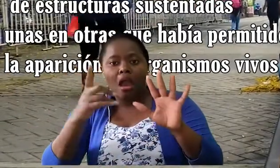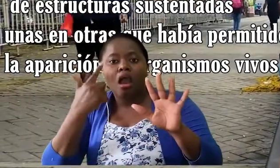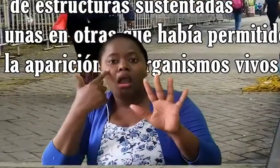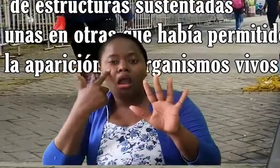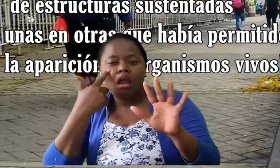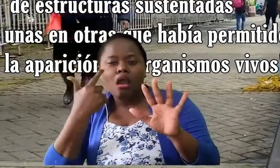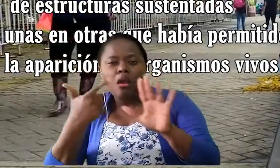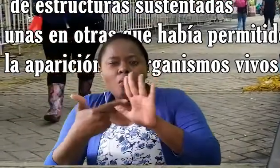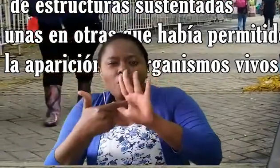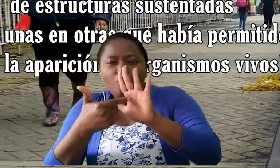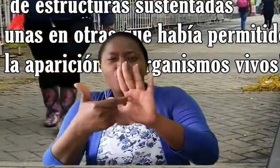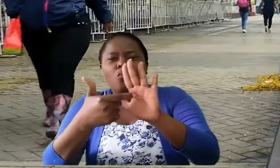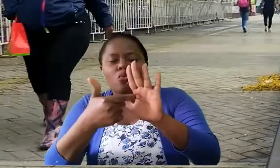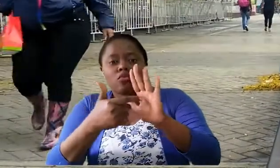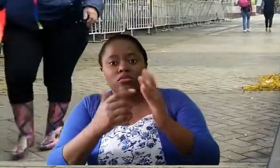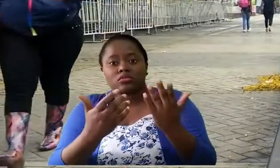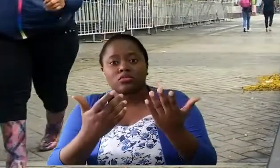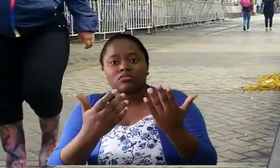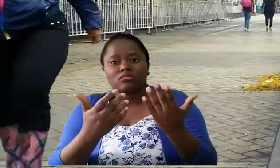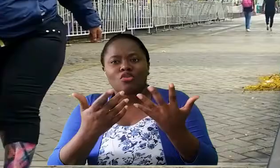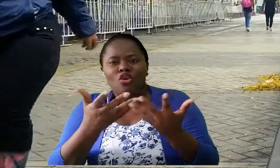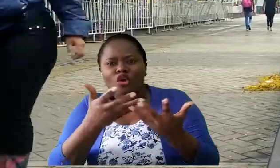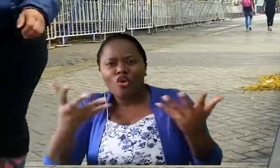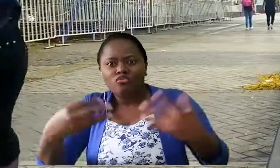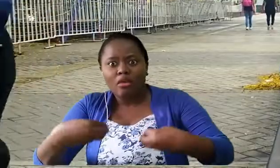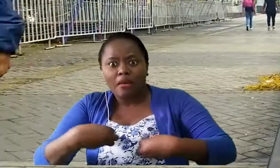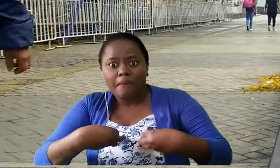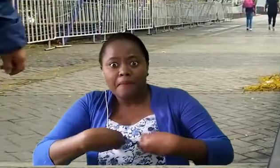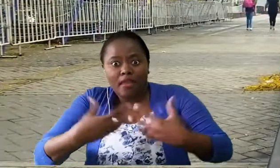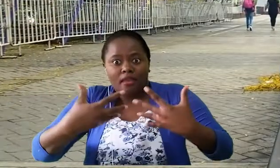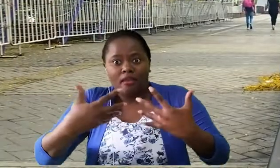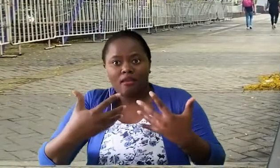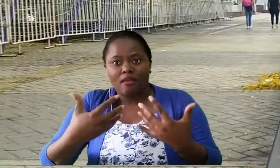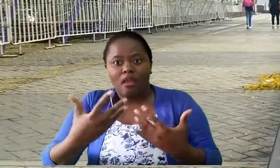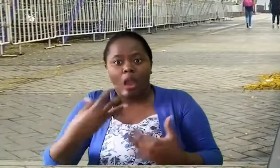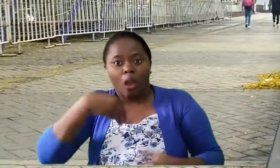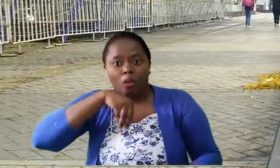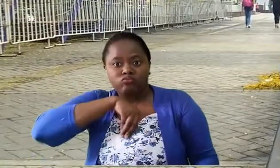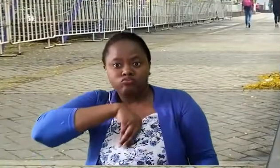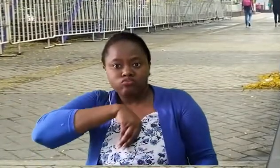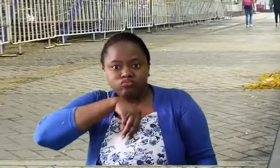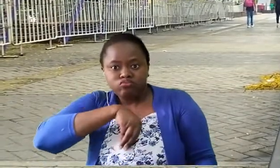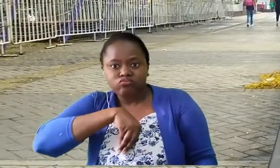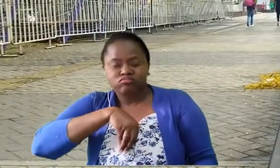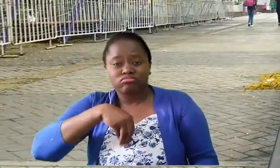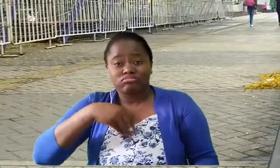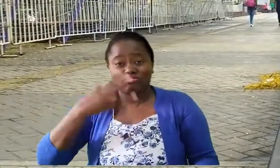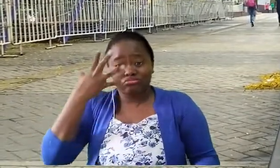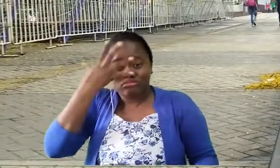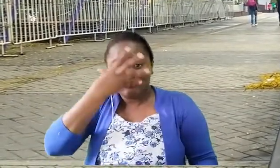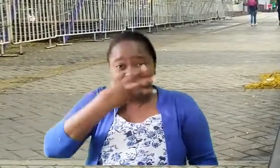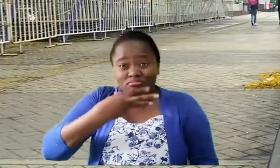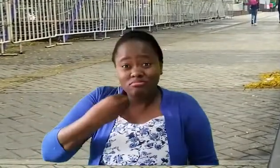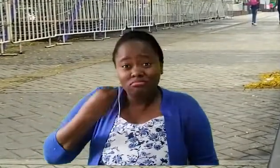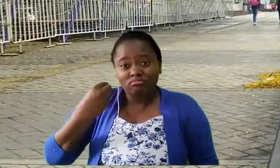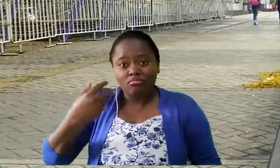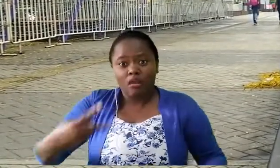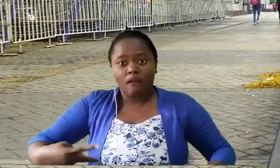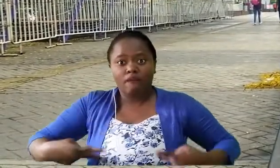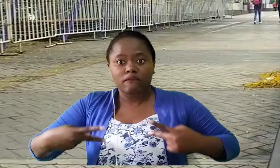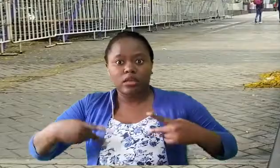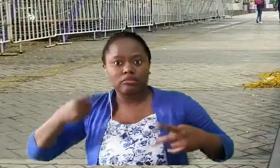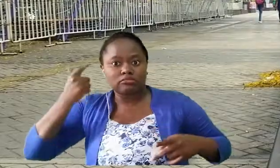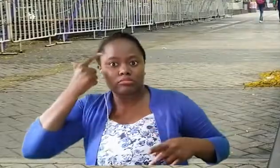vivos y con ellos la vida moral, la estética, la vida intelectual de los seres humanos, por